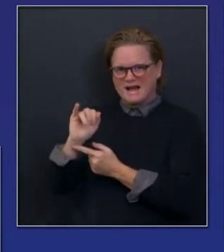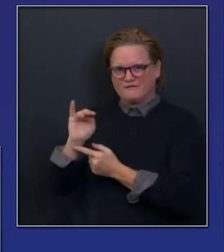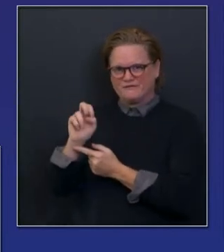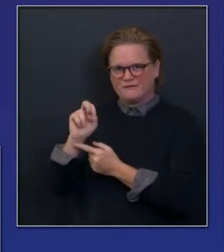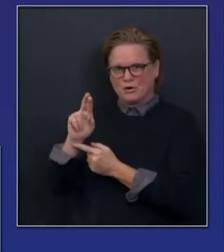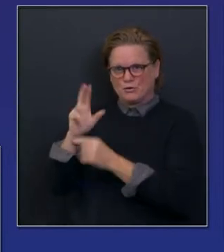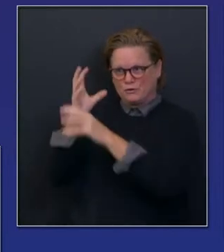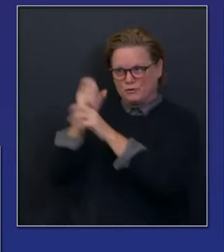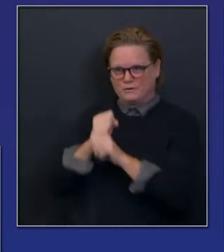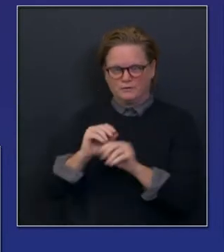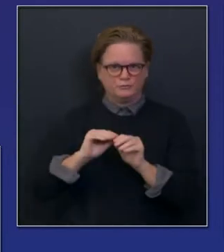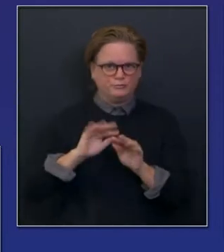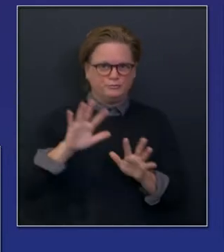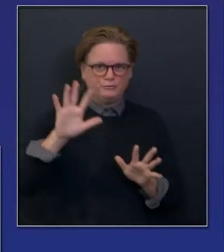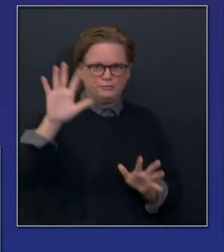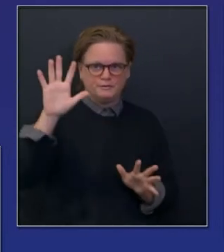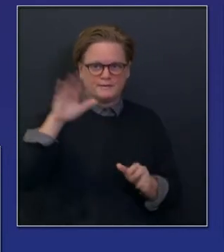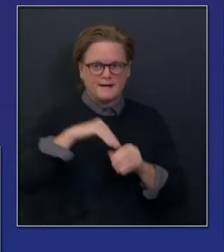originalmente eran